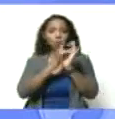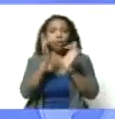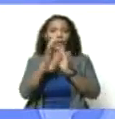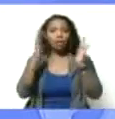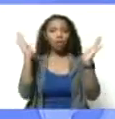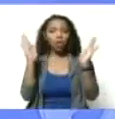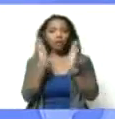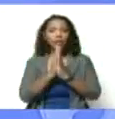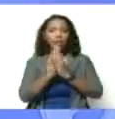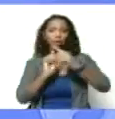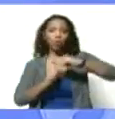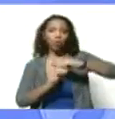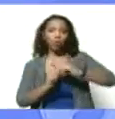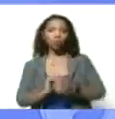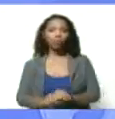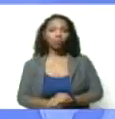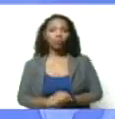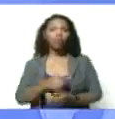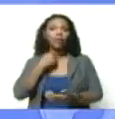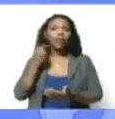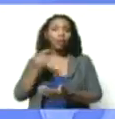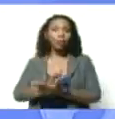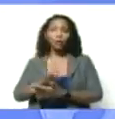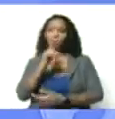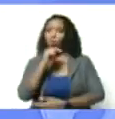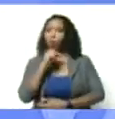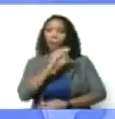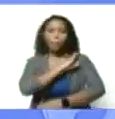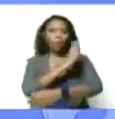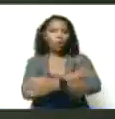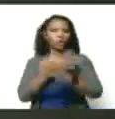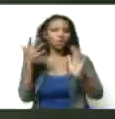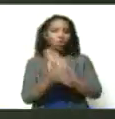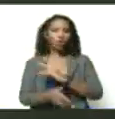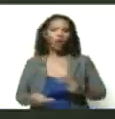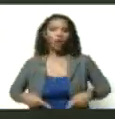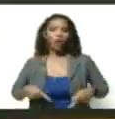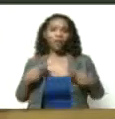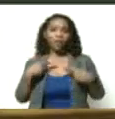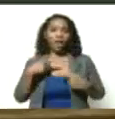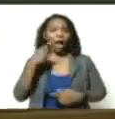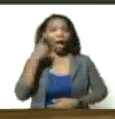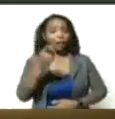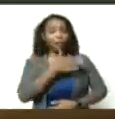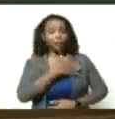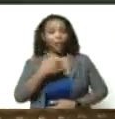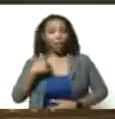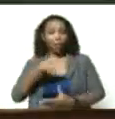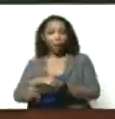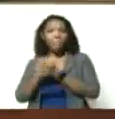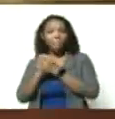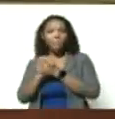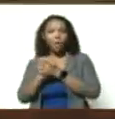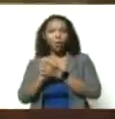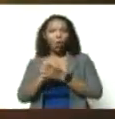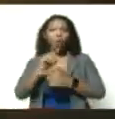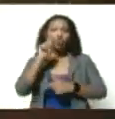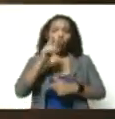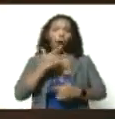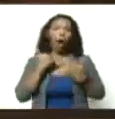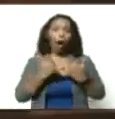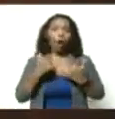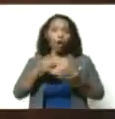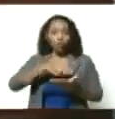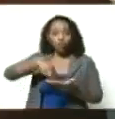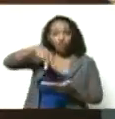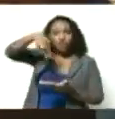Santa Cruz, la muerte no tiene poder sobre la vida. Y a ti, querido Earle, ahora vuelas alto allá en el